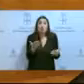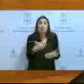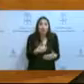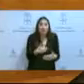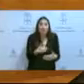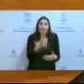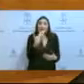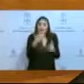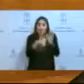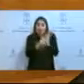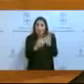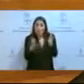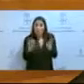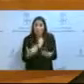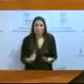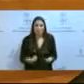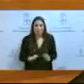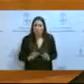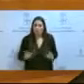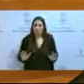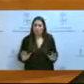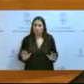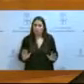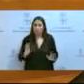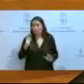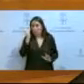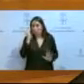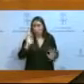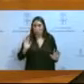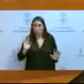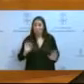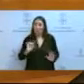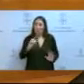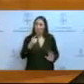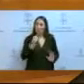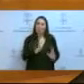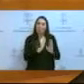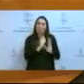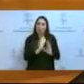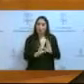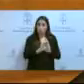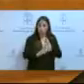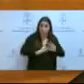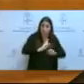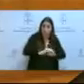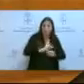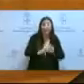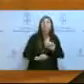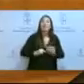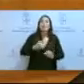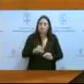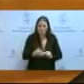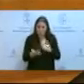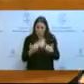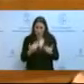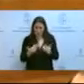ley. Es decir, que lo primero es volver al orden constitucional y luego, por supuesto, hablar, porque se